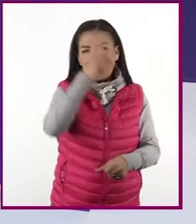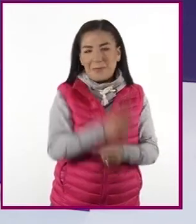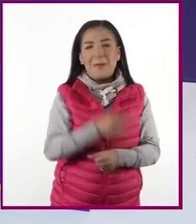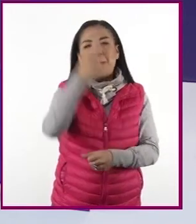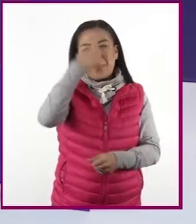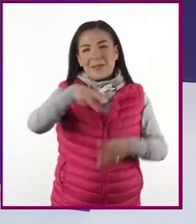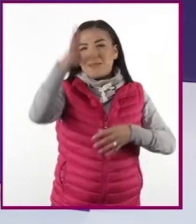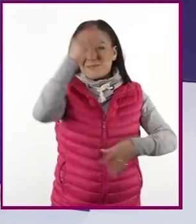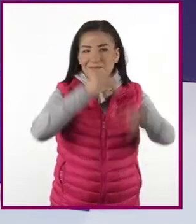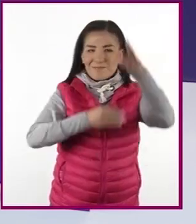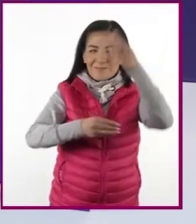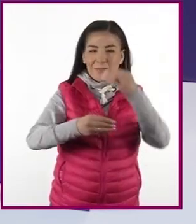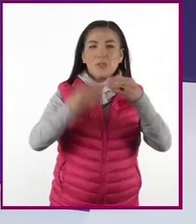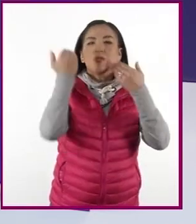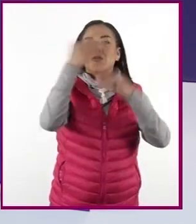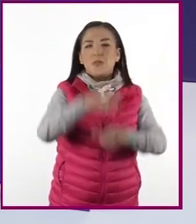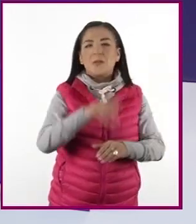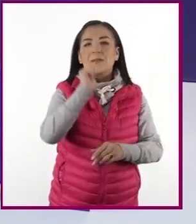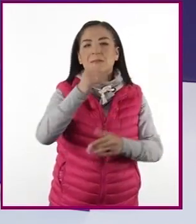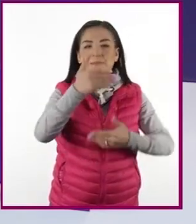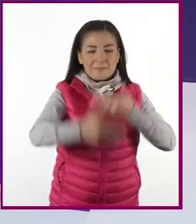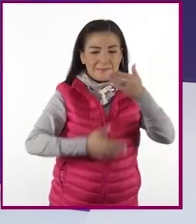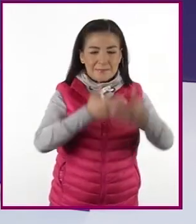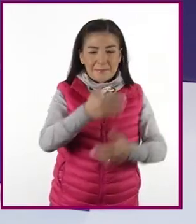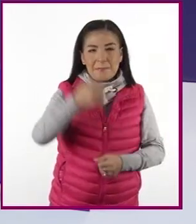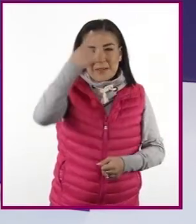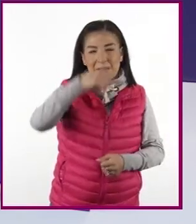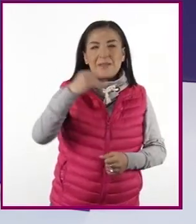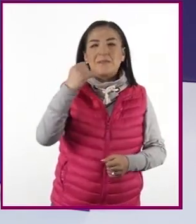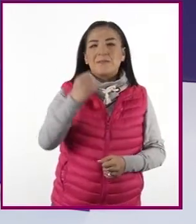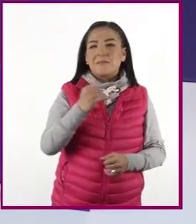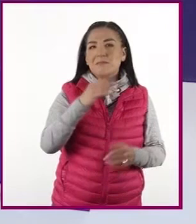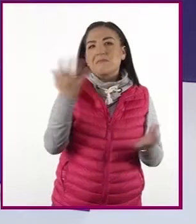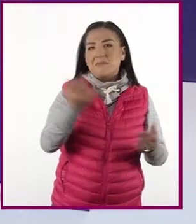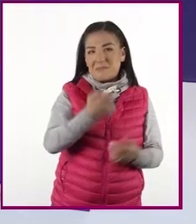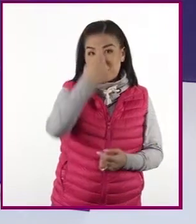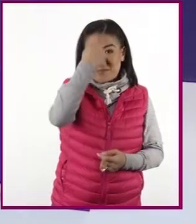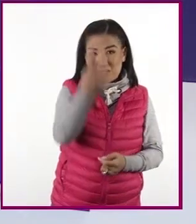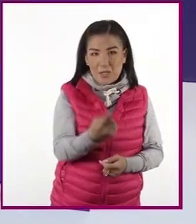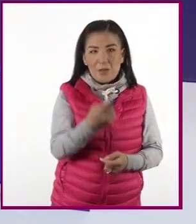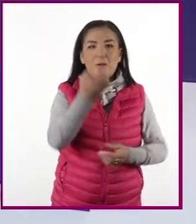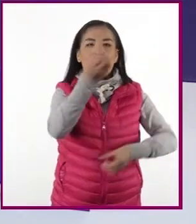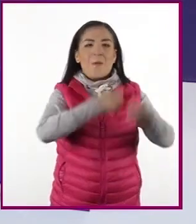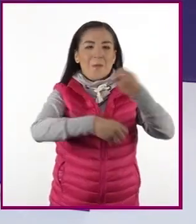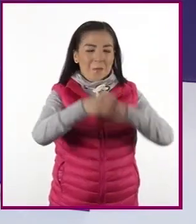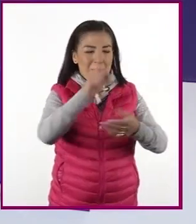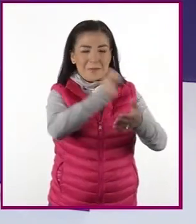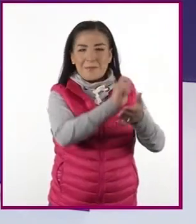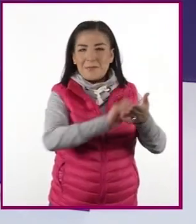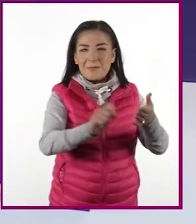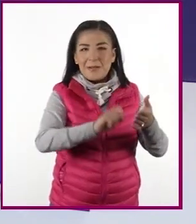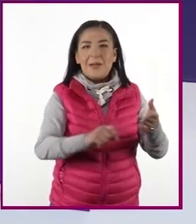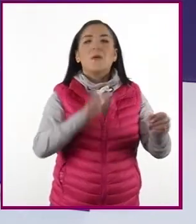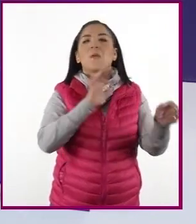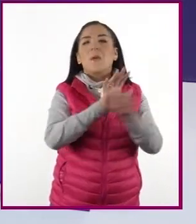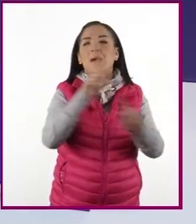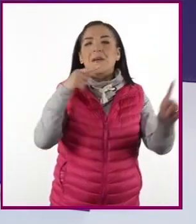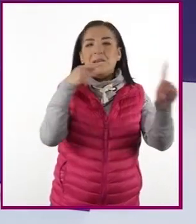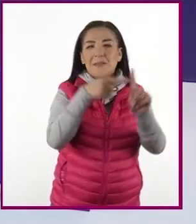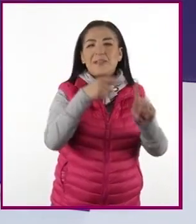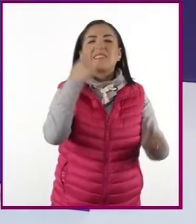los procesos creativos de una obra, de acuerdo con la perspectiva de quienes